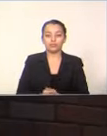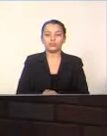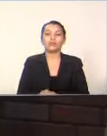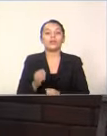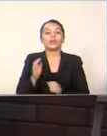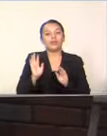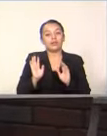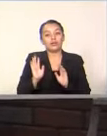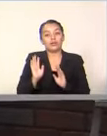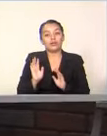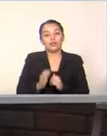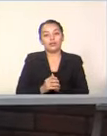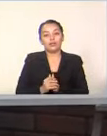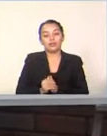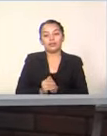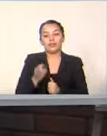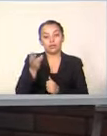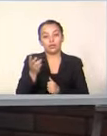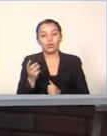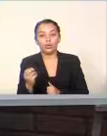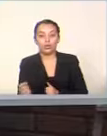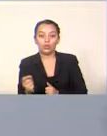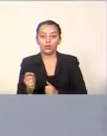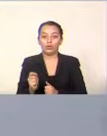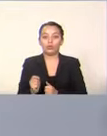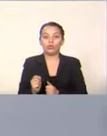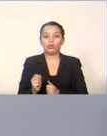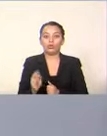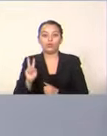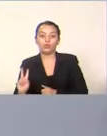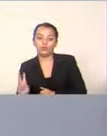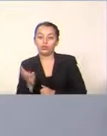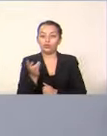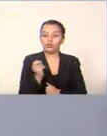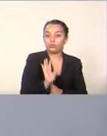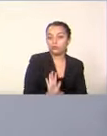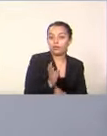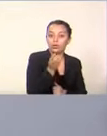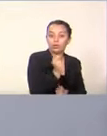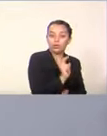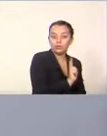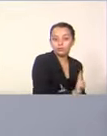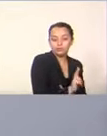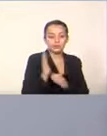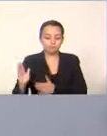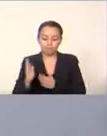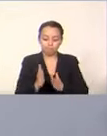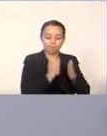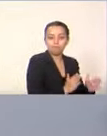Y las centenas, el número 3. Ahora el sustraendo, pues ya sabemos que es el que nos queda, 134.